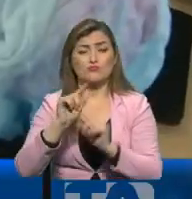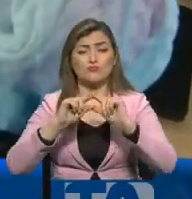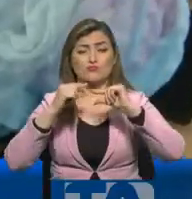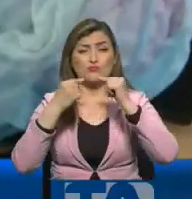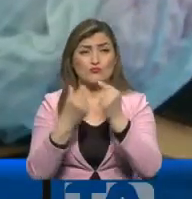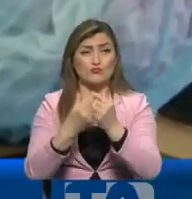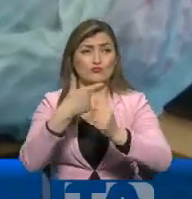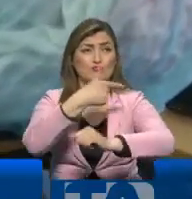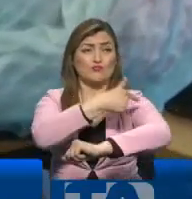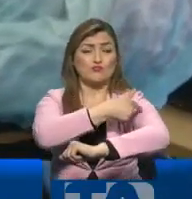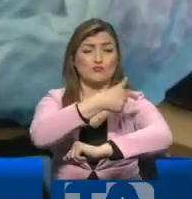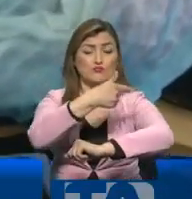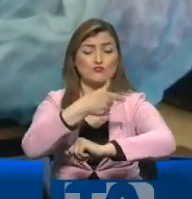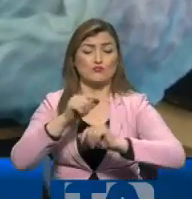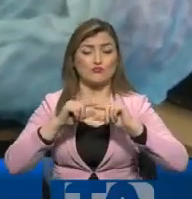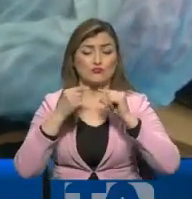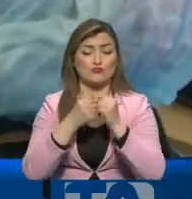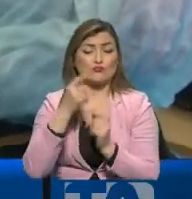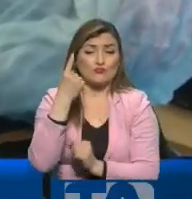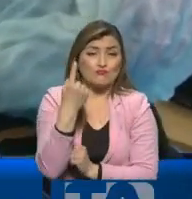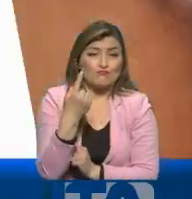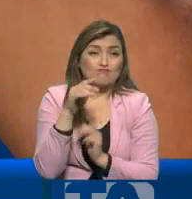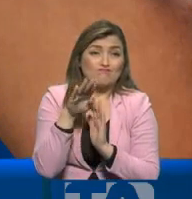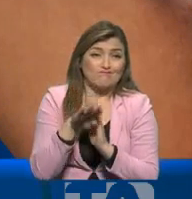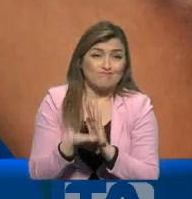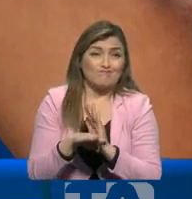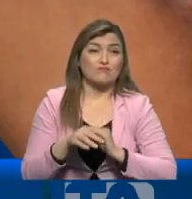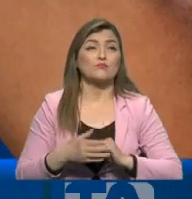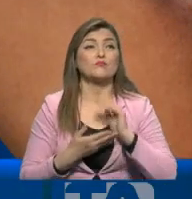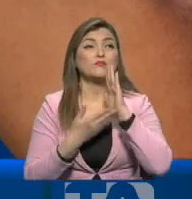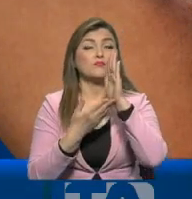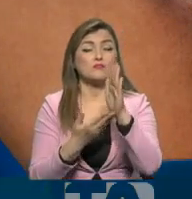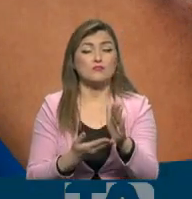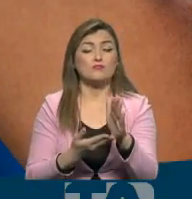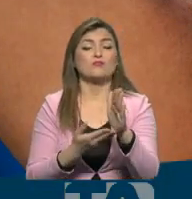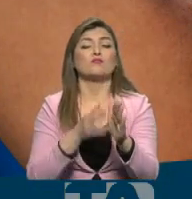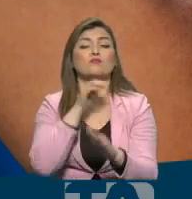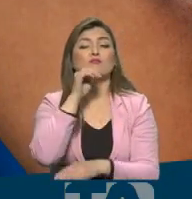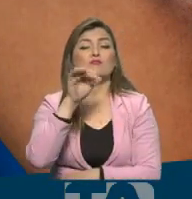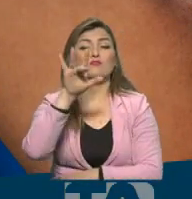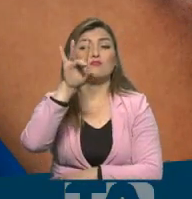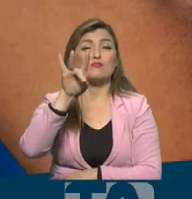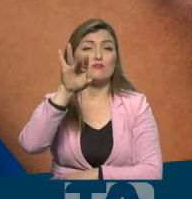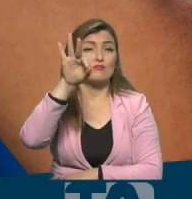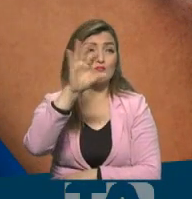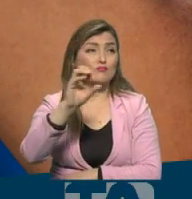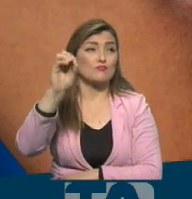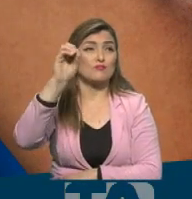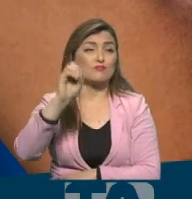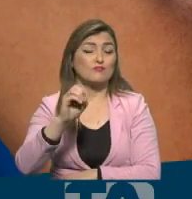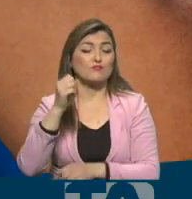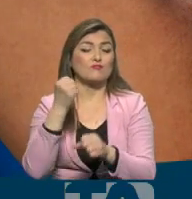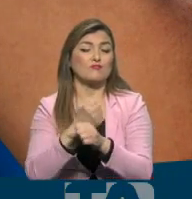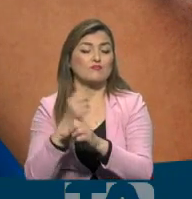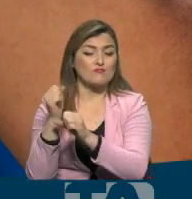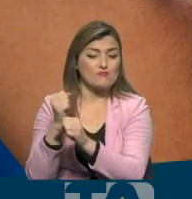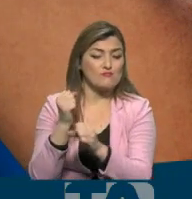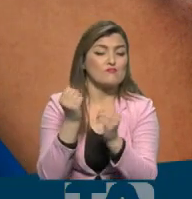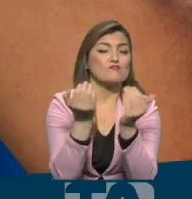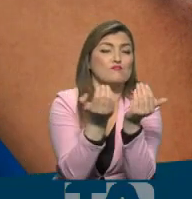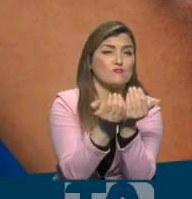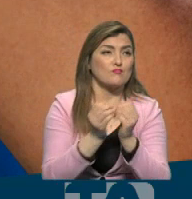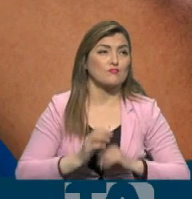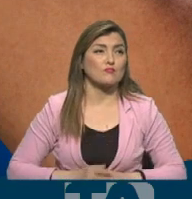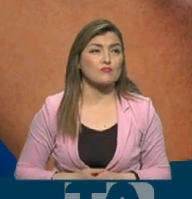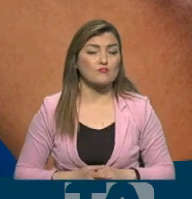grupos correspondientes a la fase 1 sigue siendo baja. Por ejemplo, aún falta vacunar a un 89% de recolectores